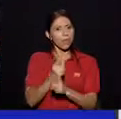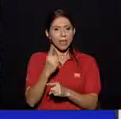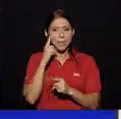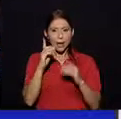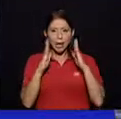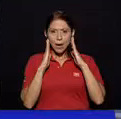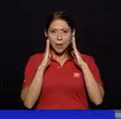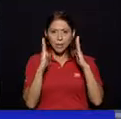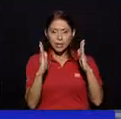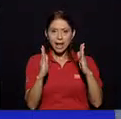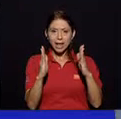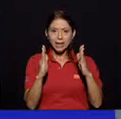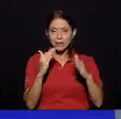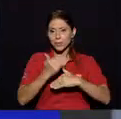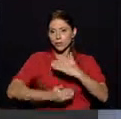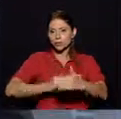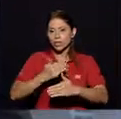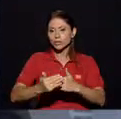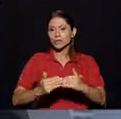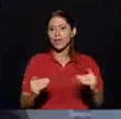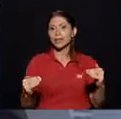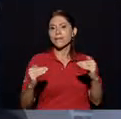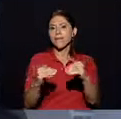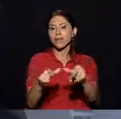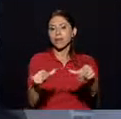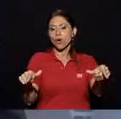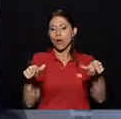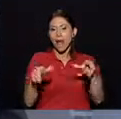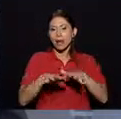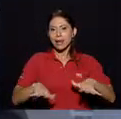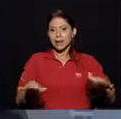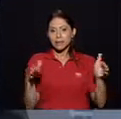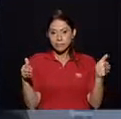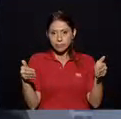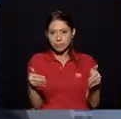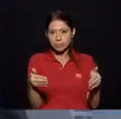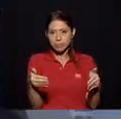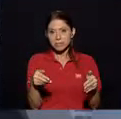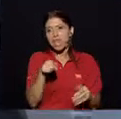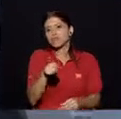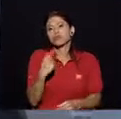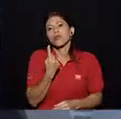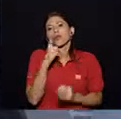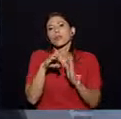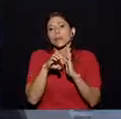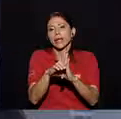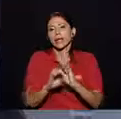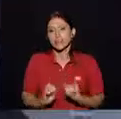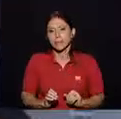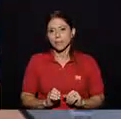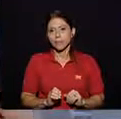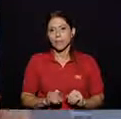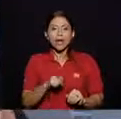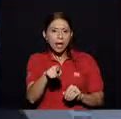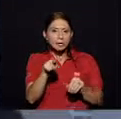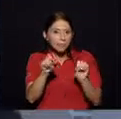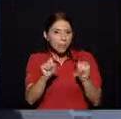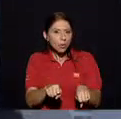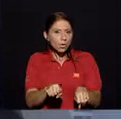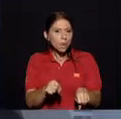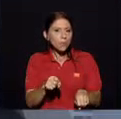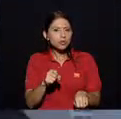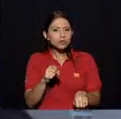más compleja, como lo ha planteado Ana Teresa al inicio del programa. Nos encontramos con una sociedad